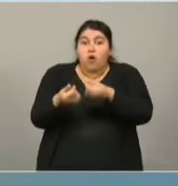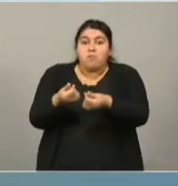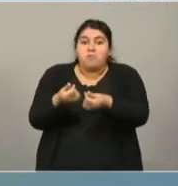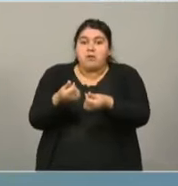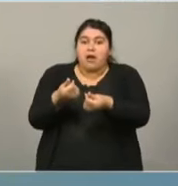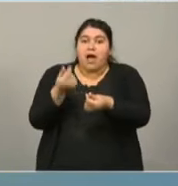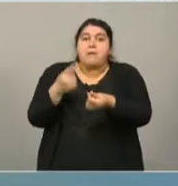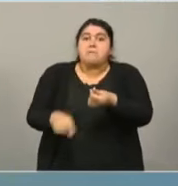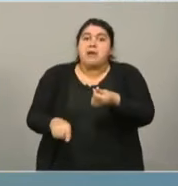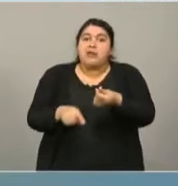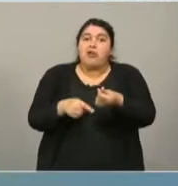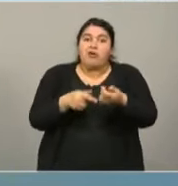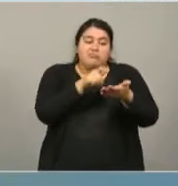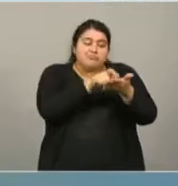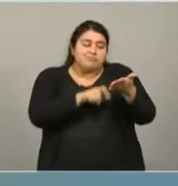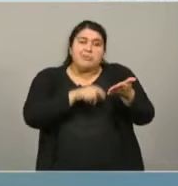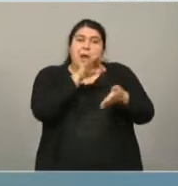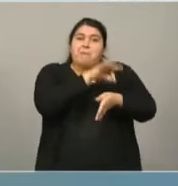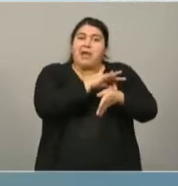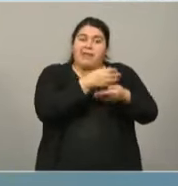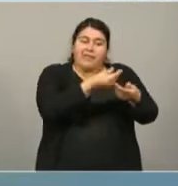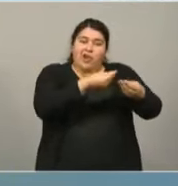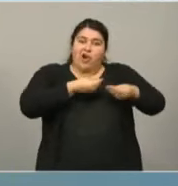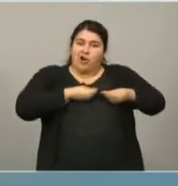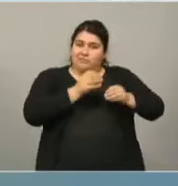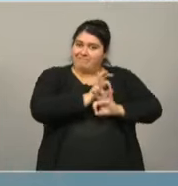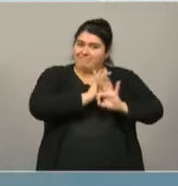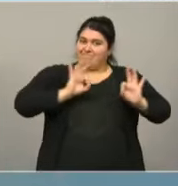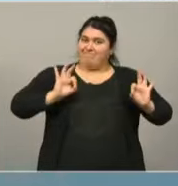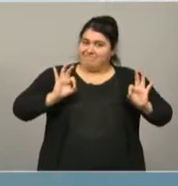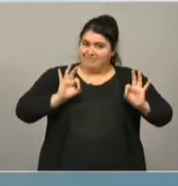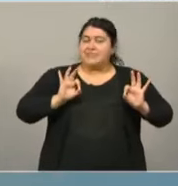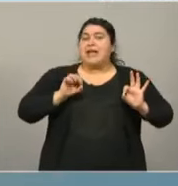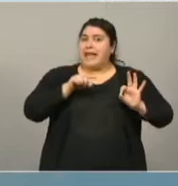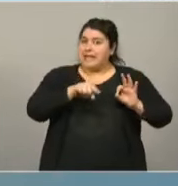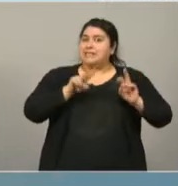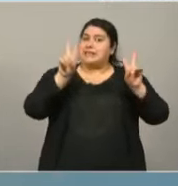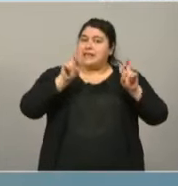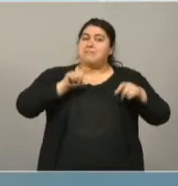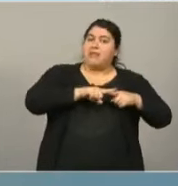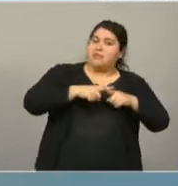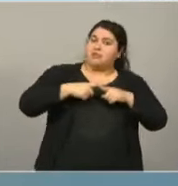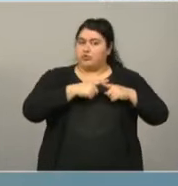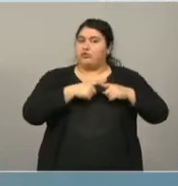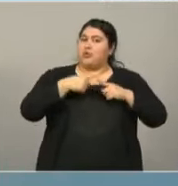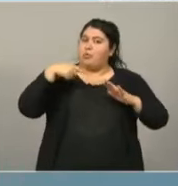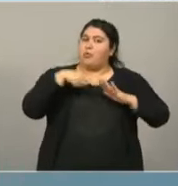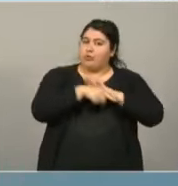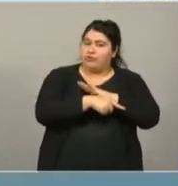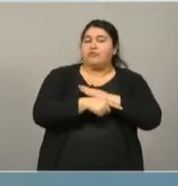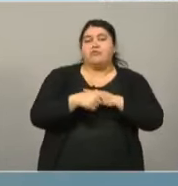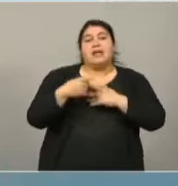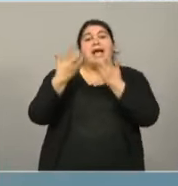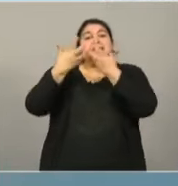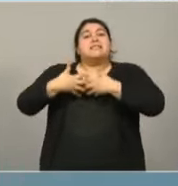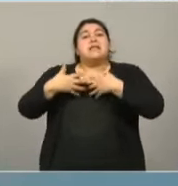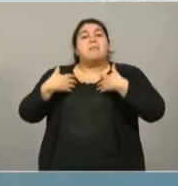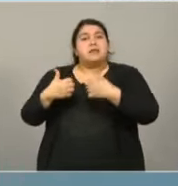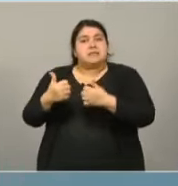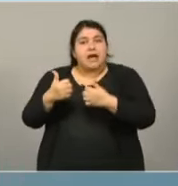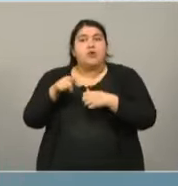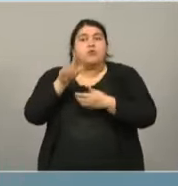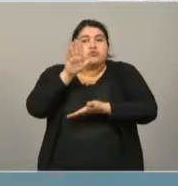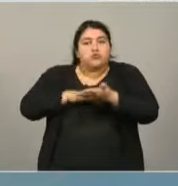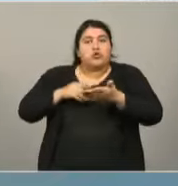sin prescripción médica tema que amerita una discusión muy profunda que el sistema de salud debe darse inclus sobre la publicidad